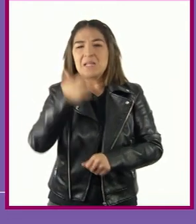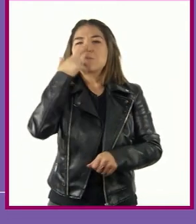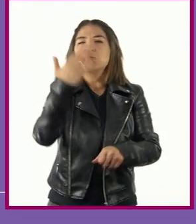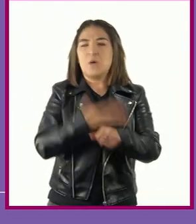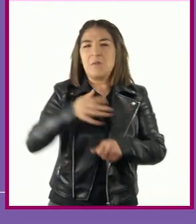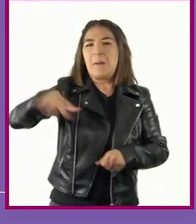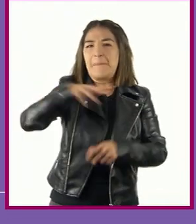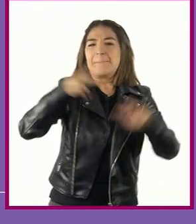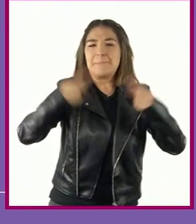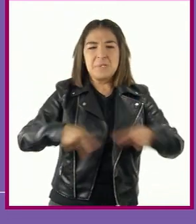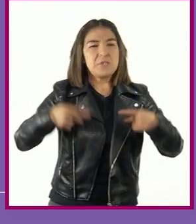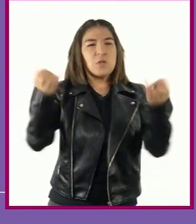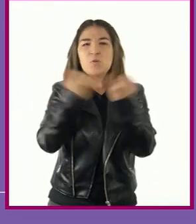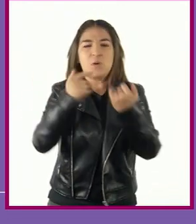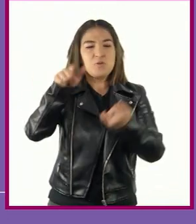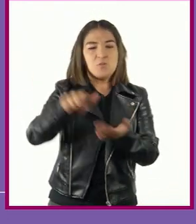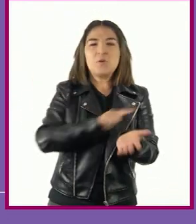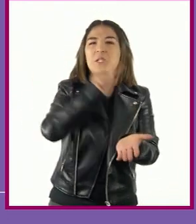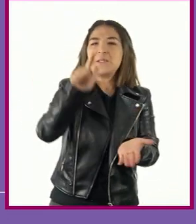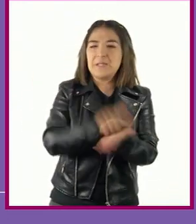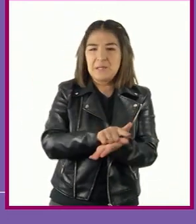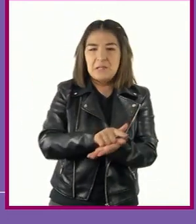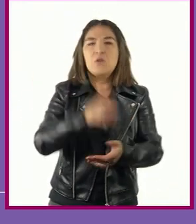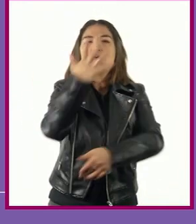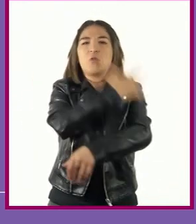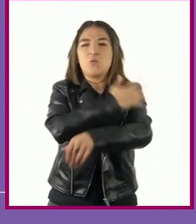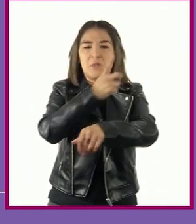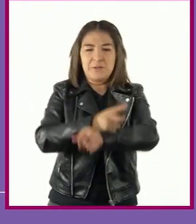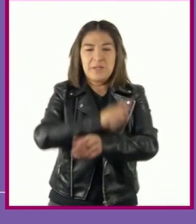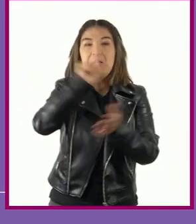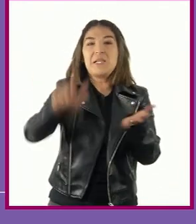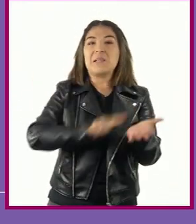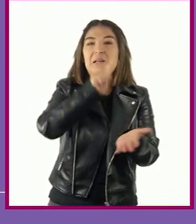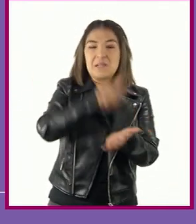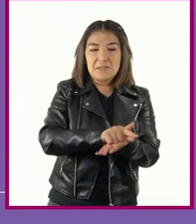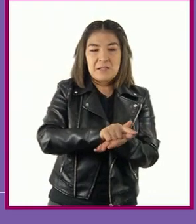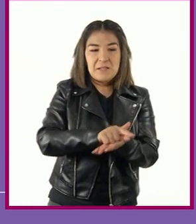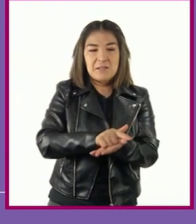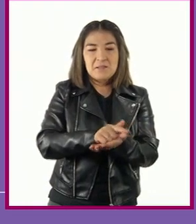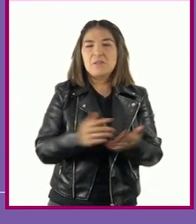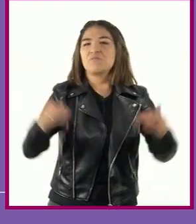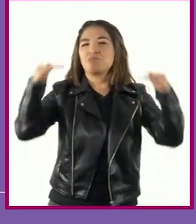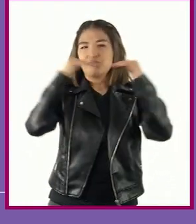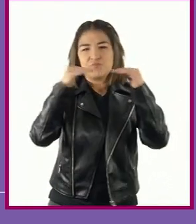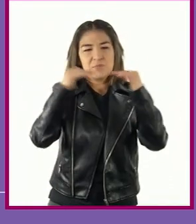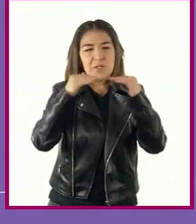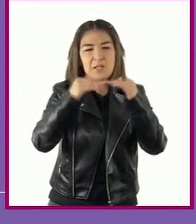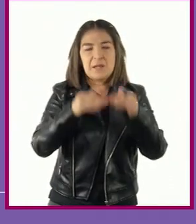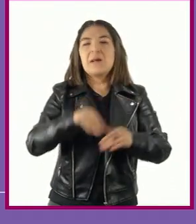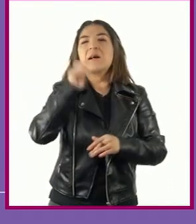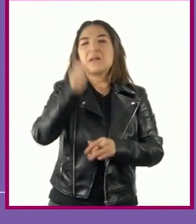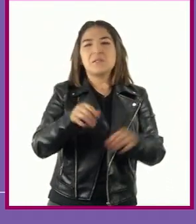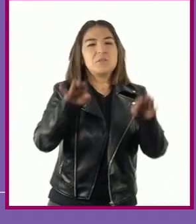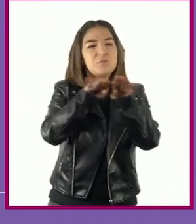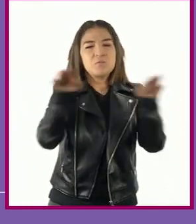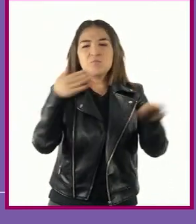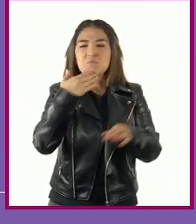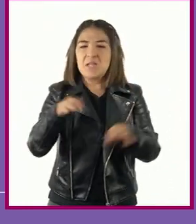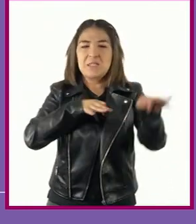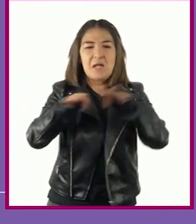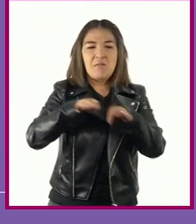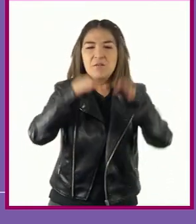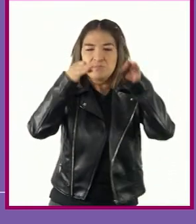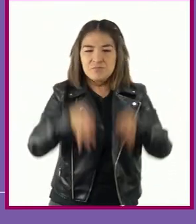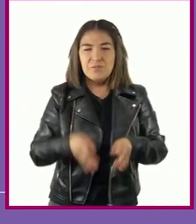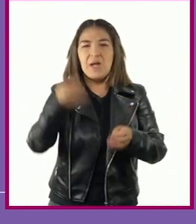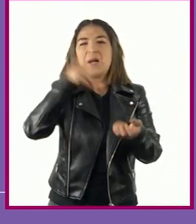así como los principios de legalidad, honradez, lealtad, imparcialidad, eficiencia y eficacia en